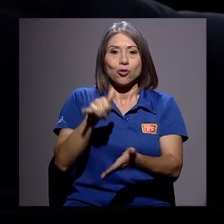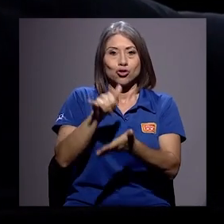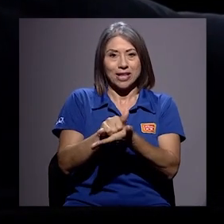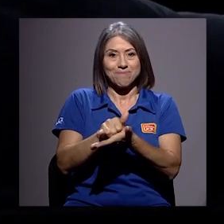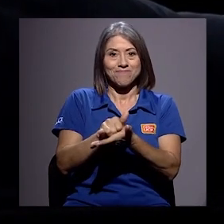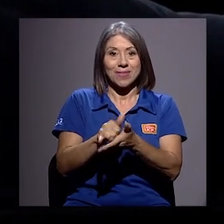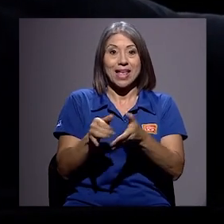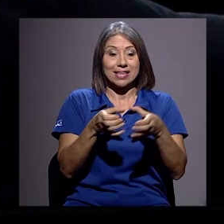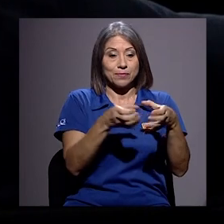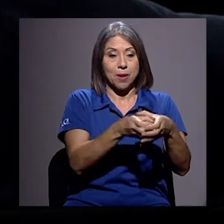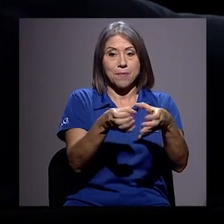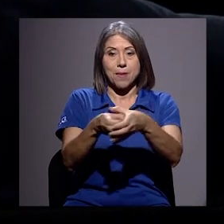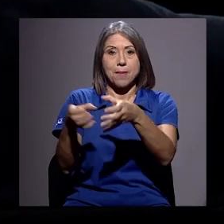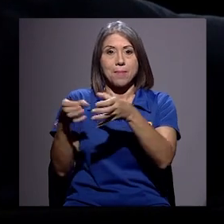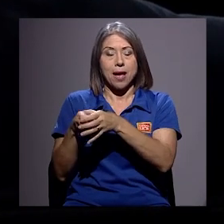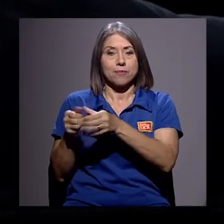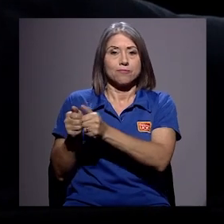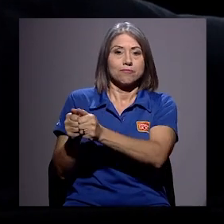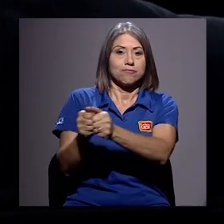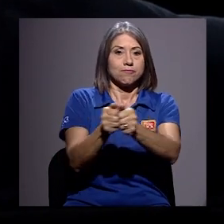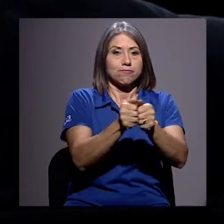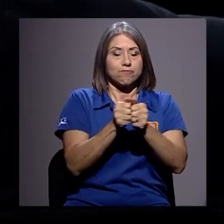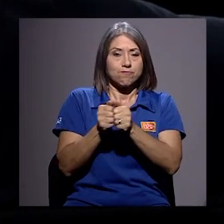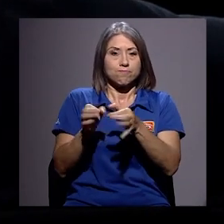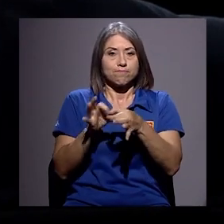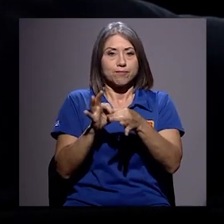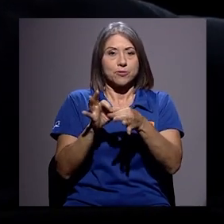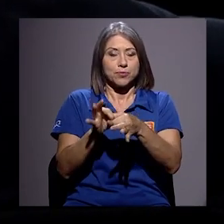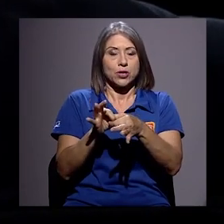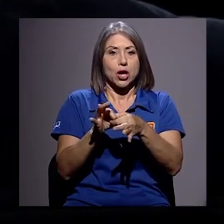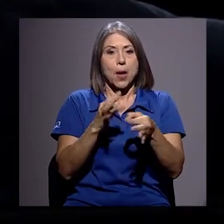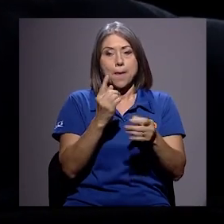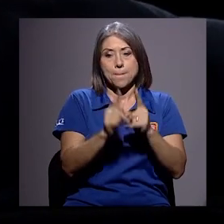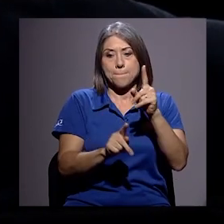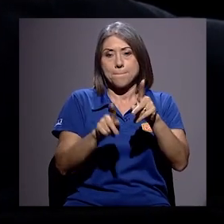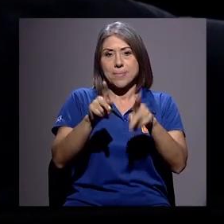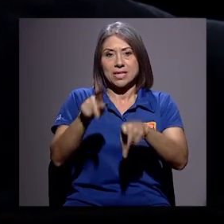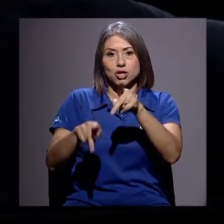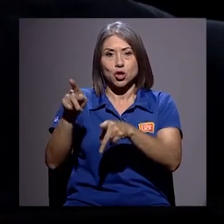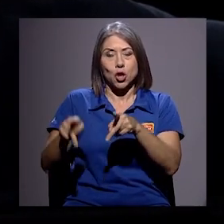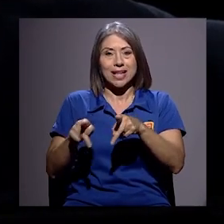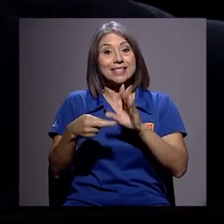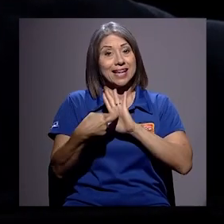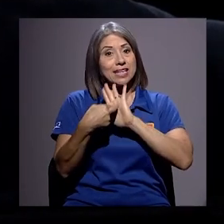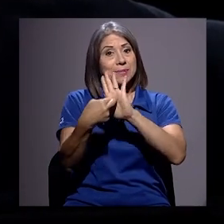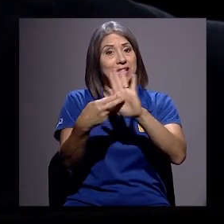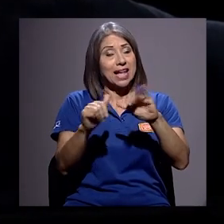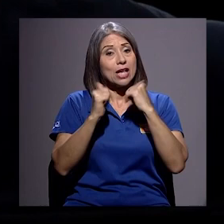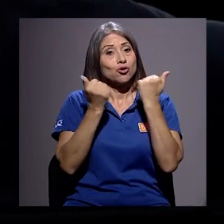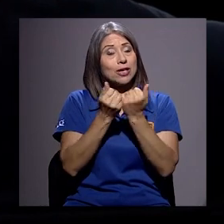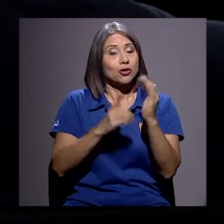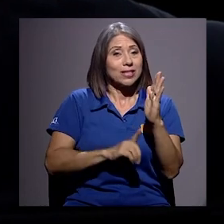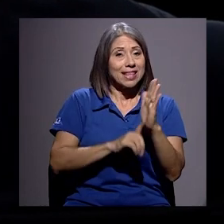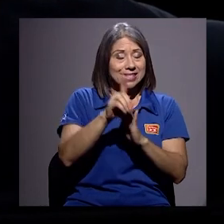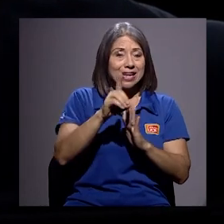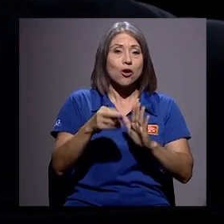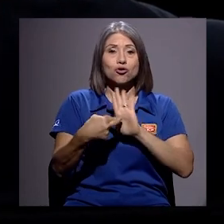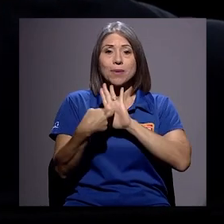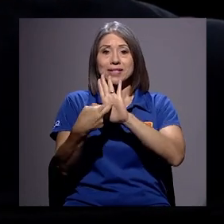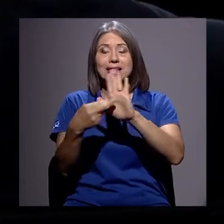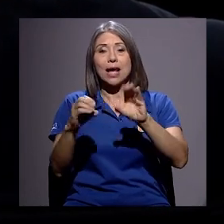alianza de varias personas de varios grupos que de algún modo representan asociaciones de desarrollo organizaciones